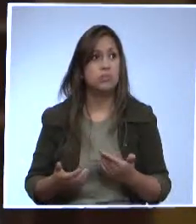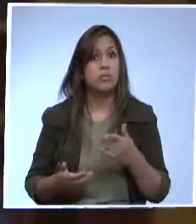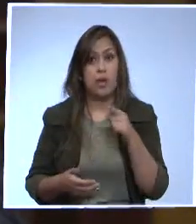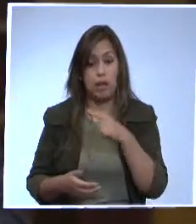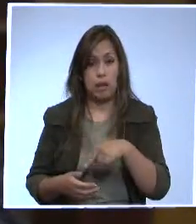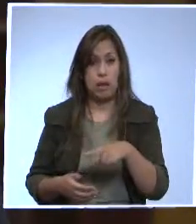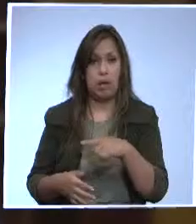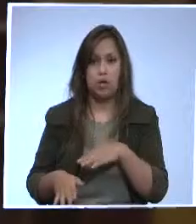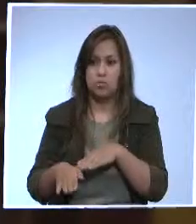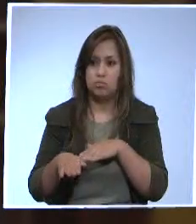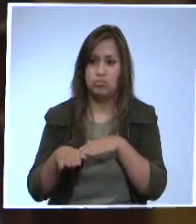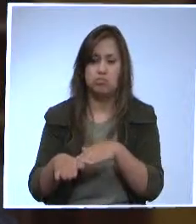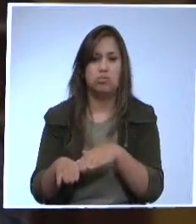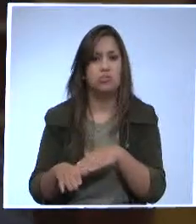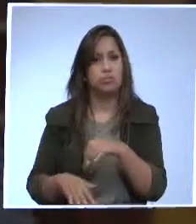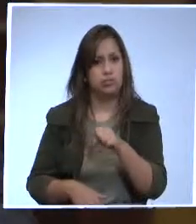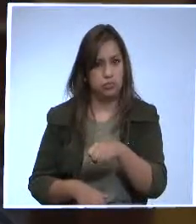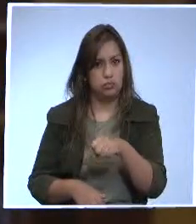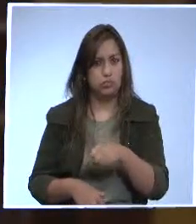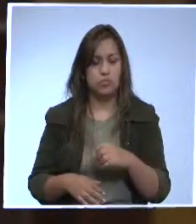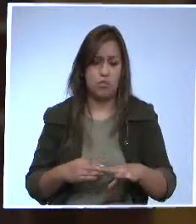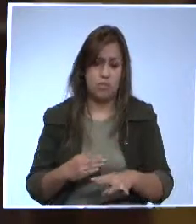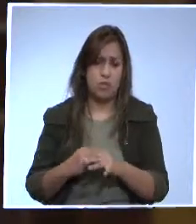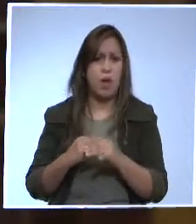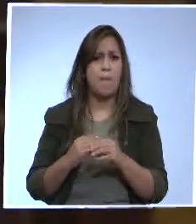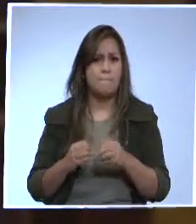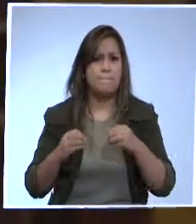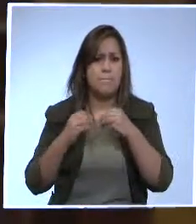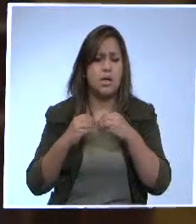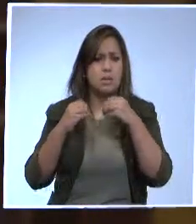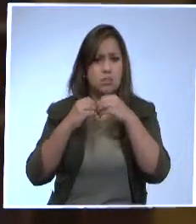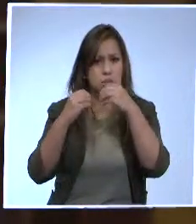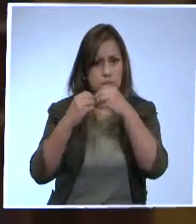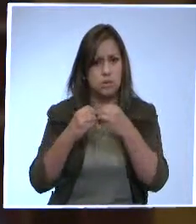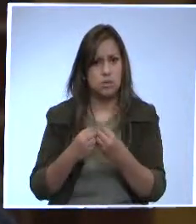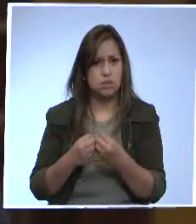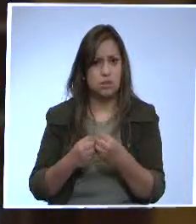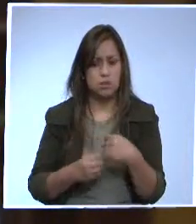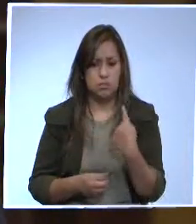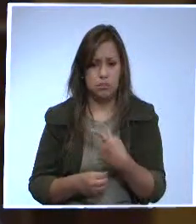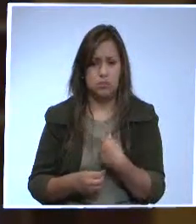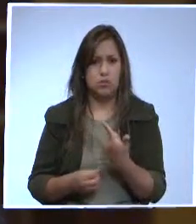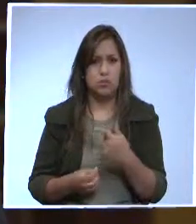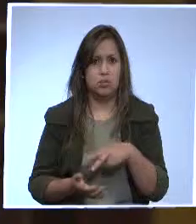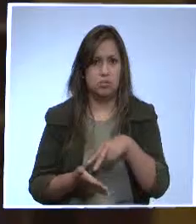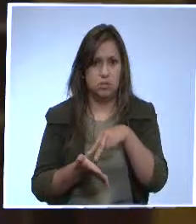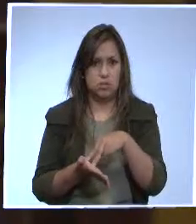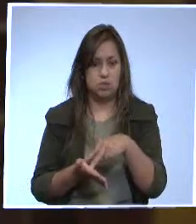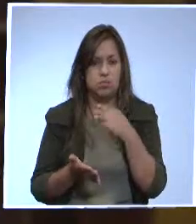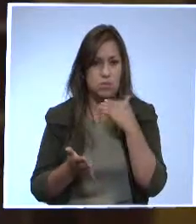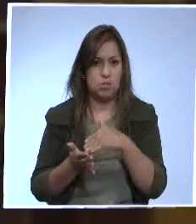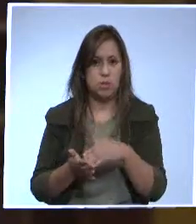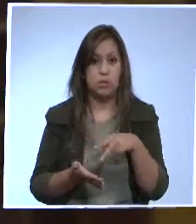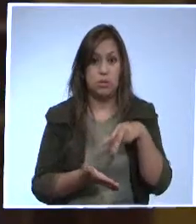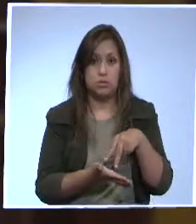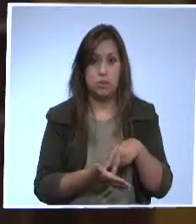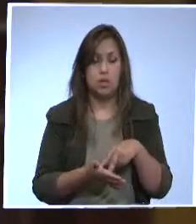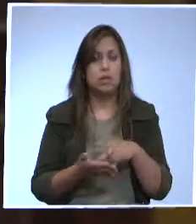digamos más en implementos que hacen falta en estas paradas en el tema de los pisos por ejemplo el tema de los servicios